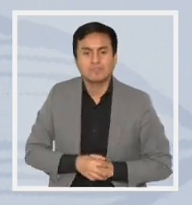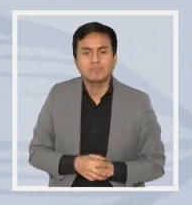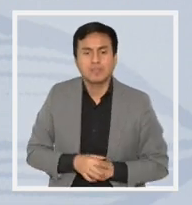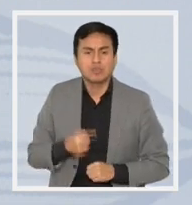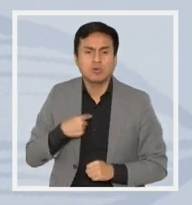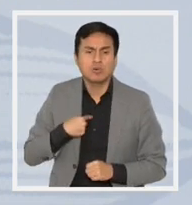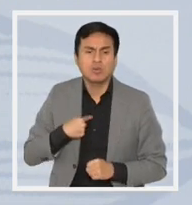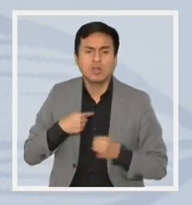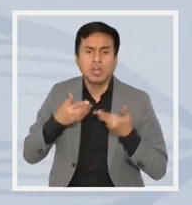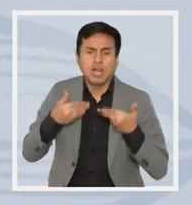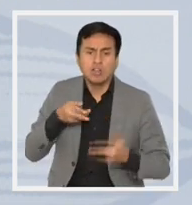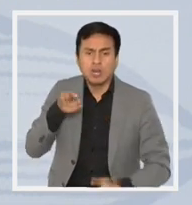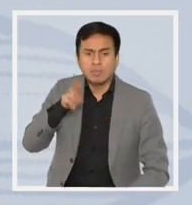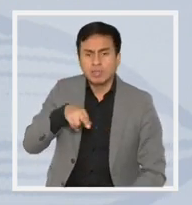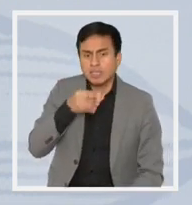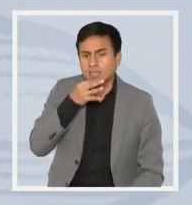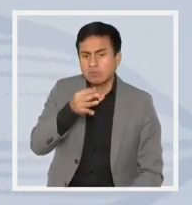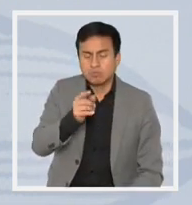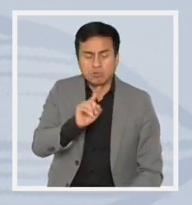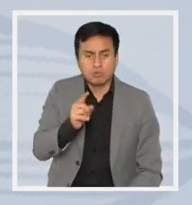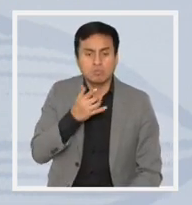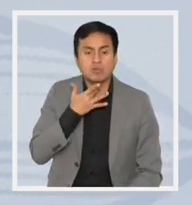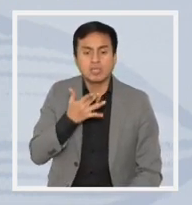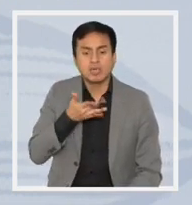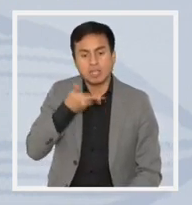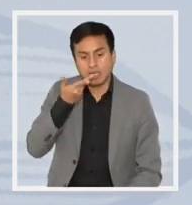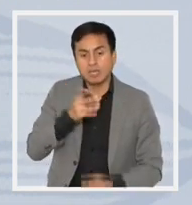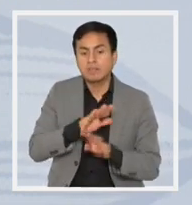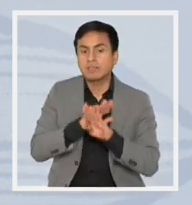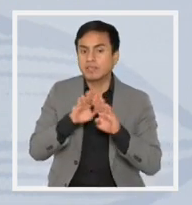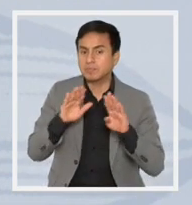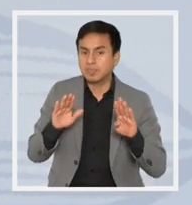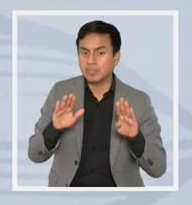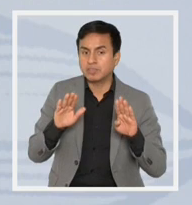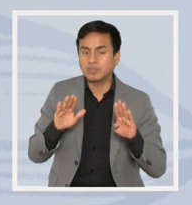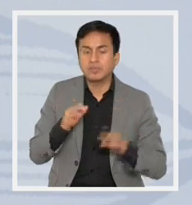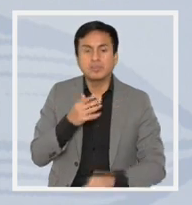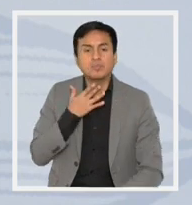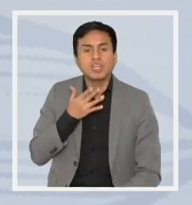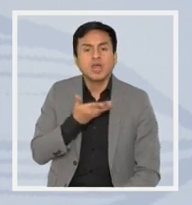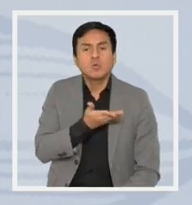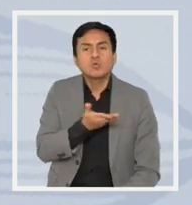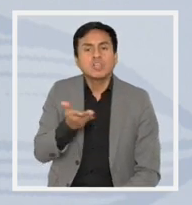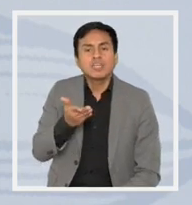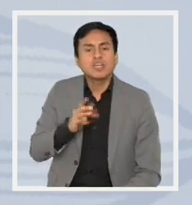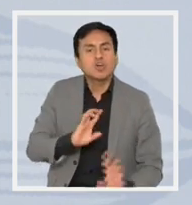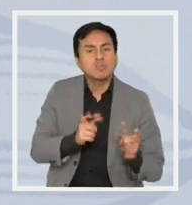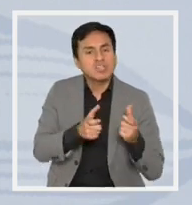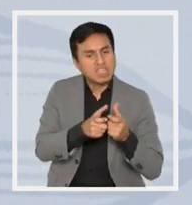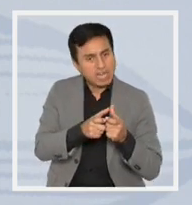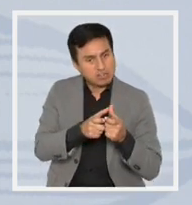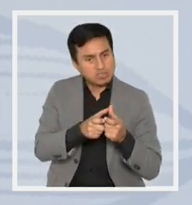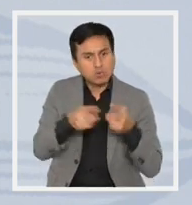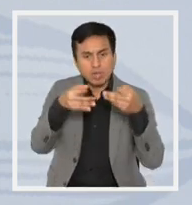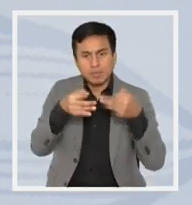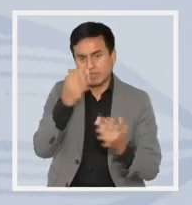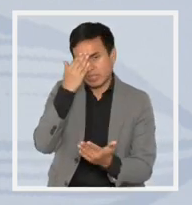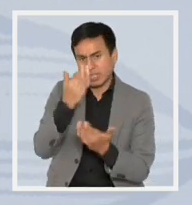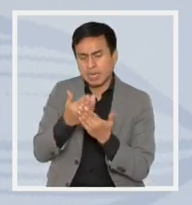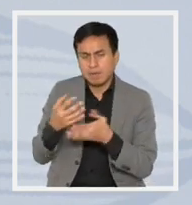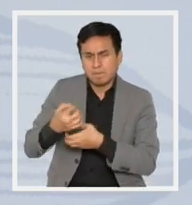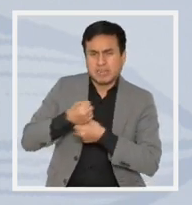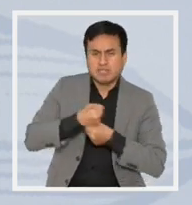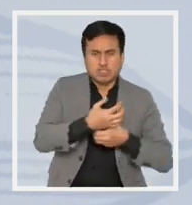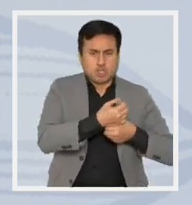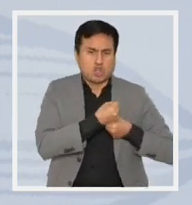No me canso de repetirlo porque, y con esto termino, porque ustedes, comisionados, van a enfrentar seguramente muchas